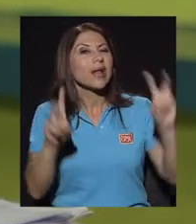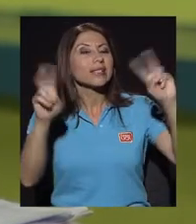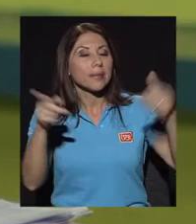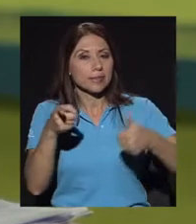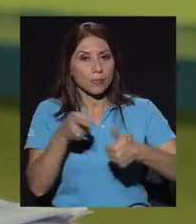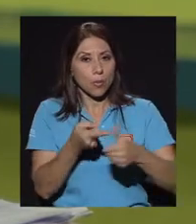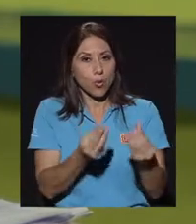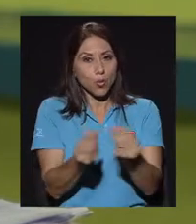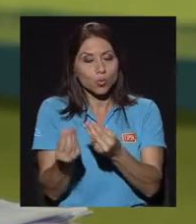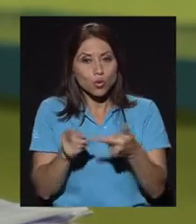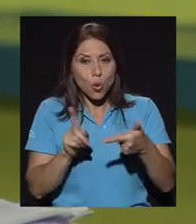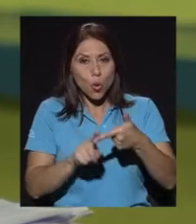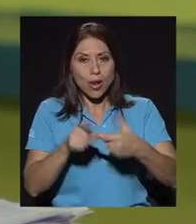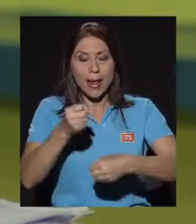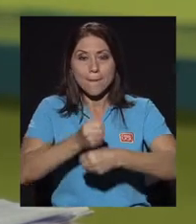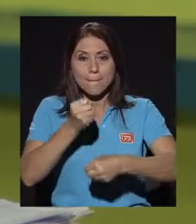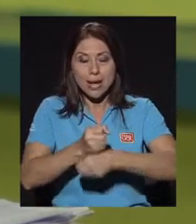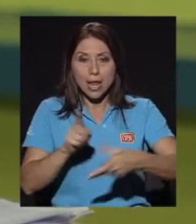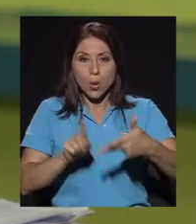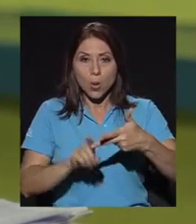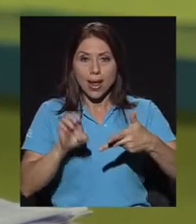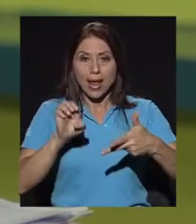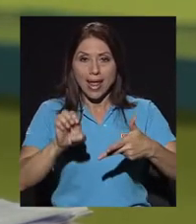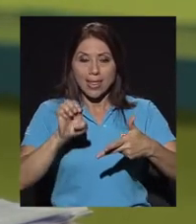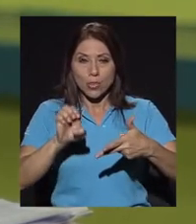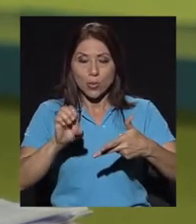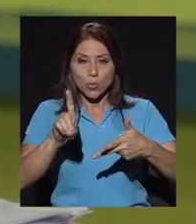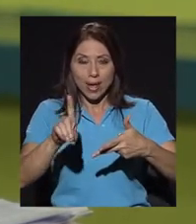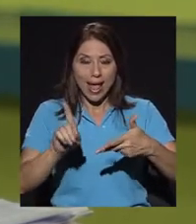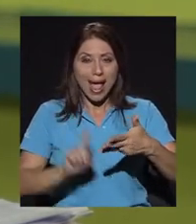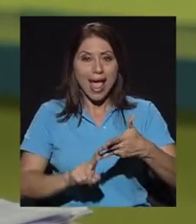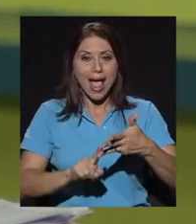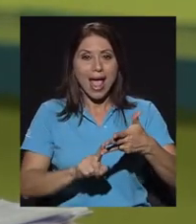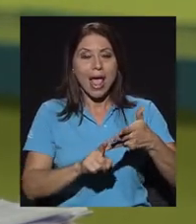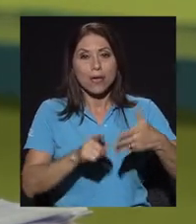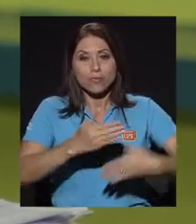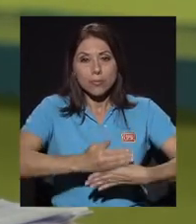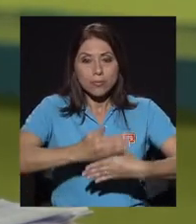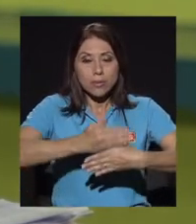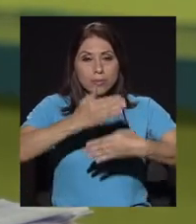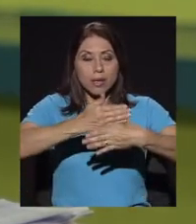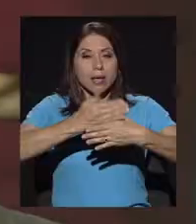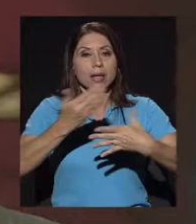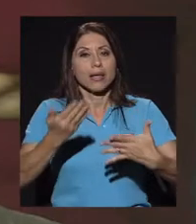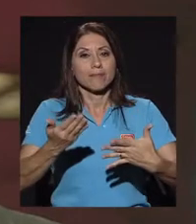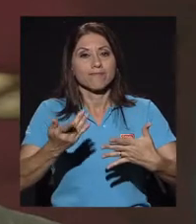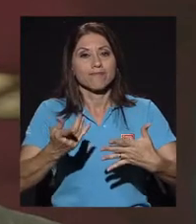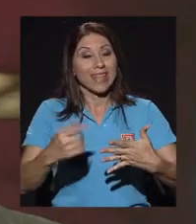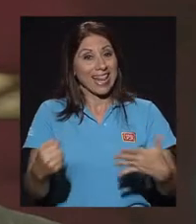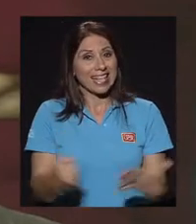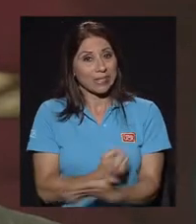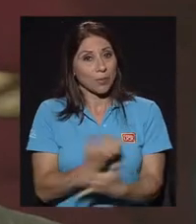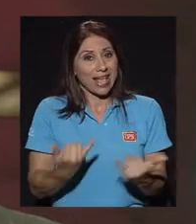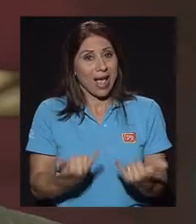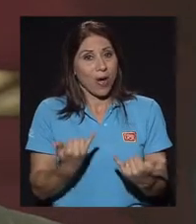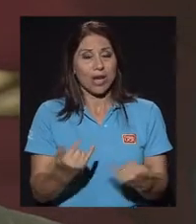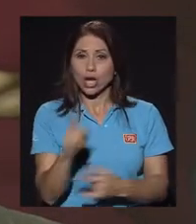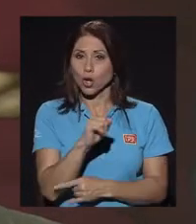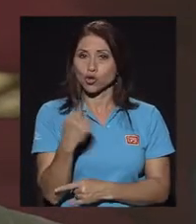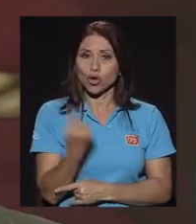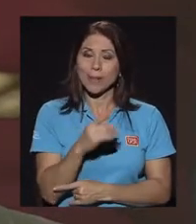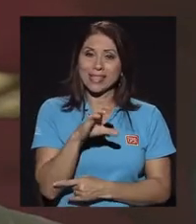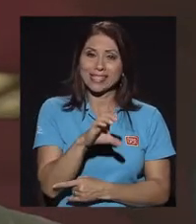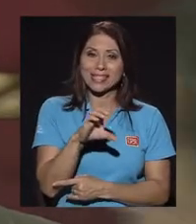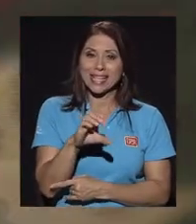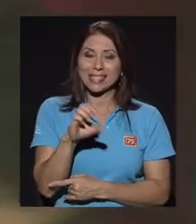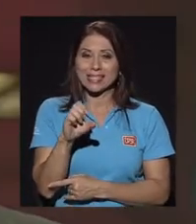Producción, empleo, la formación, el ordenamiento territorial. Y lastimosamente, hoy en día, no solo el CCCI,